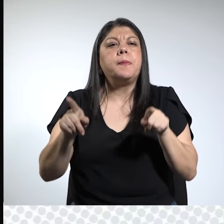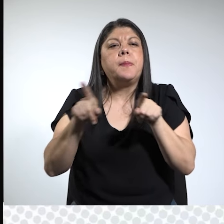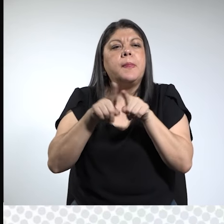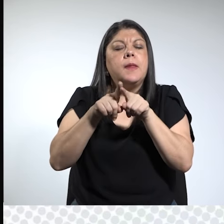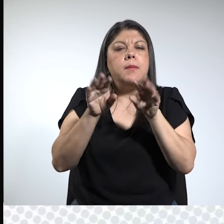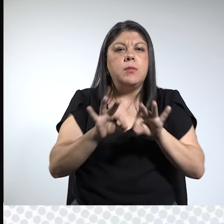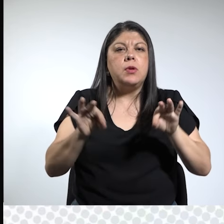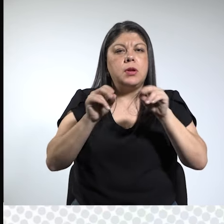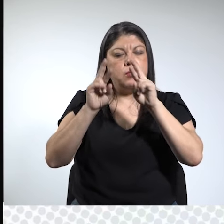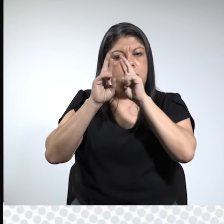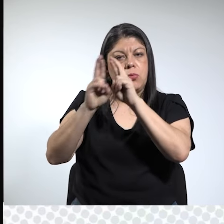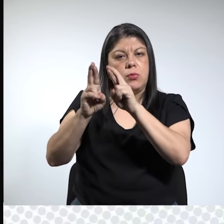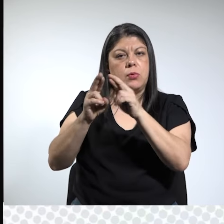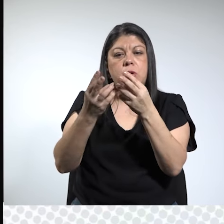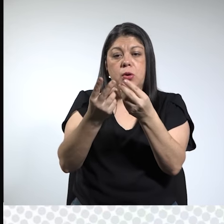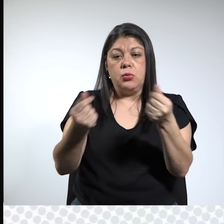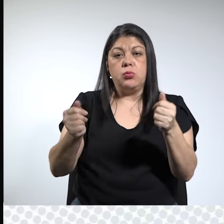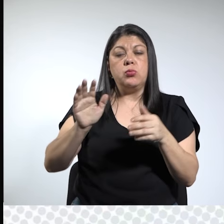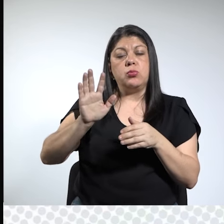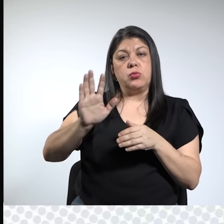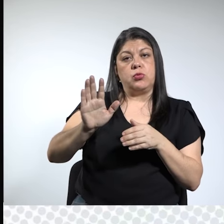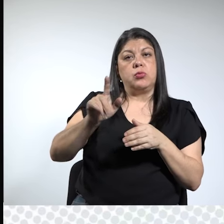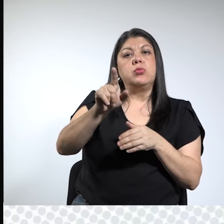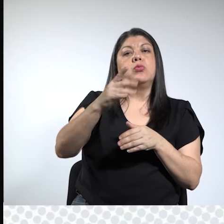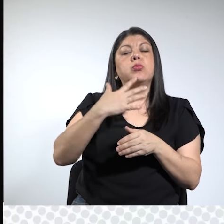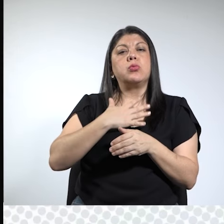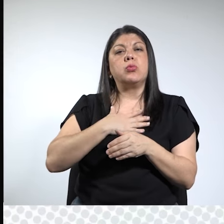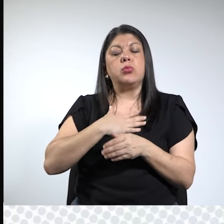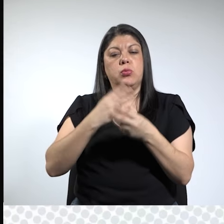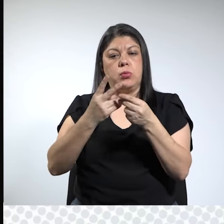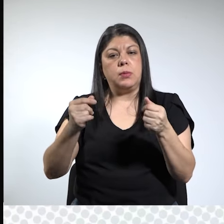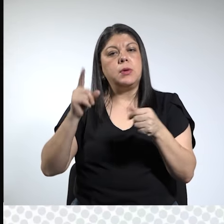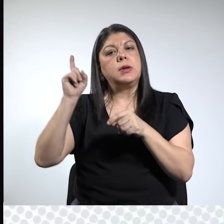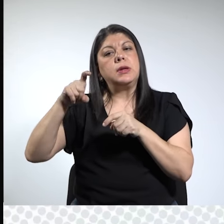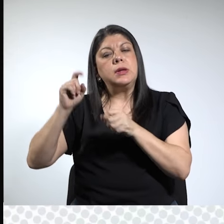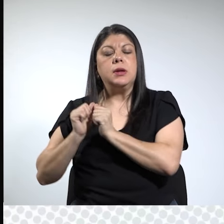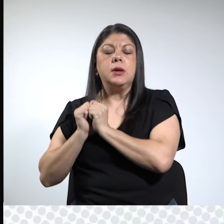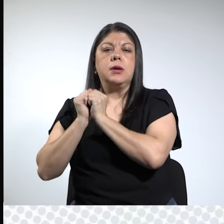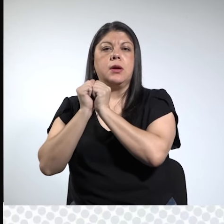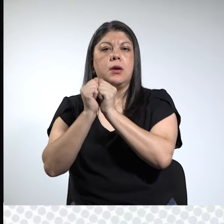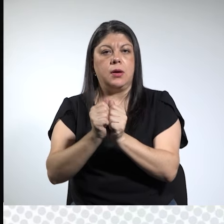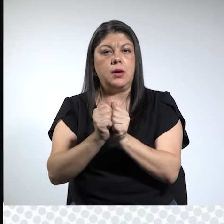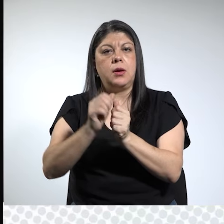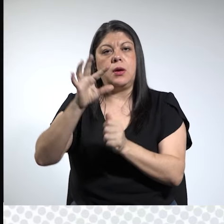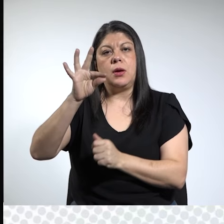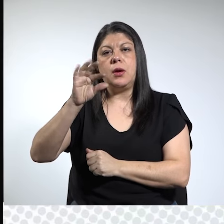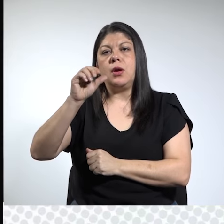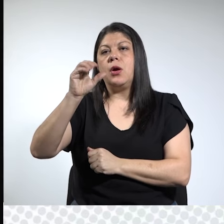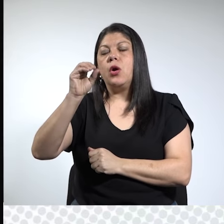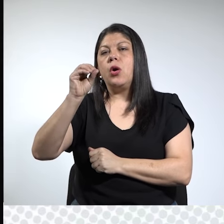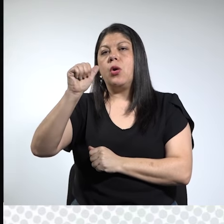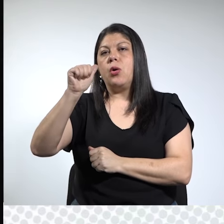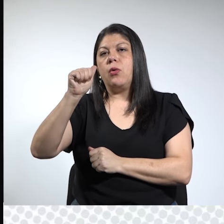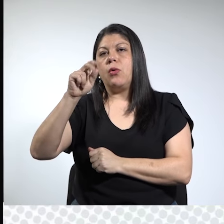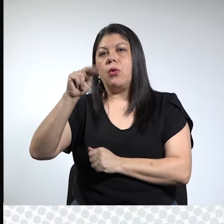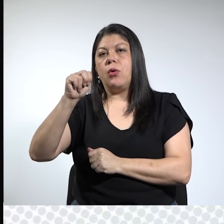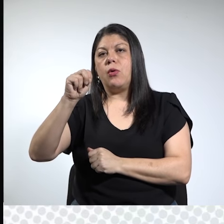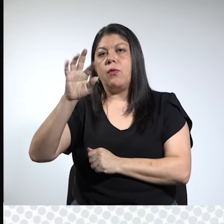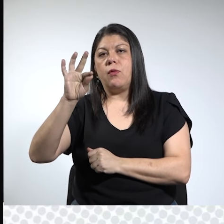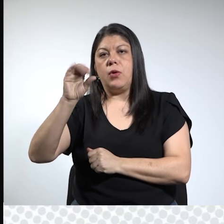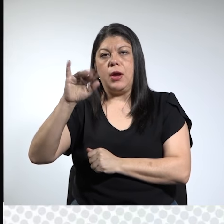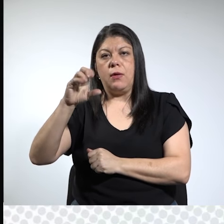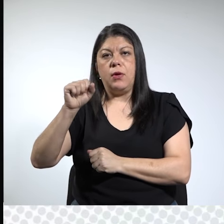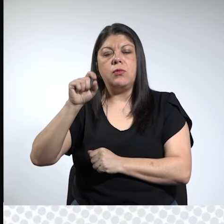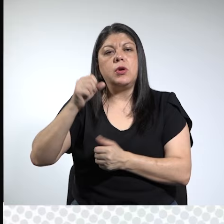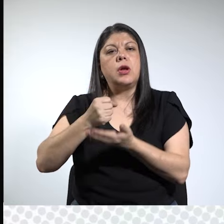que respetar lo que es a nivel de territorio de lo que ellos tienen, pero hay que acompañarlos. Creo que ya FONAFIFO les está dando los